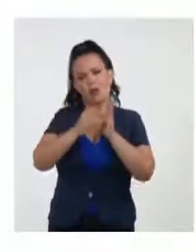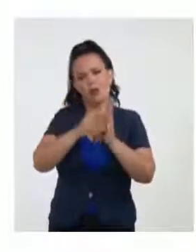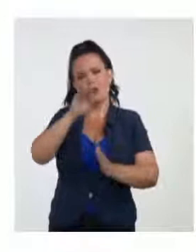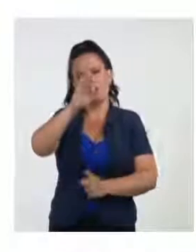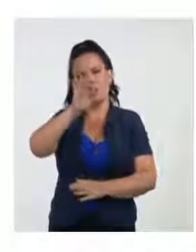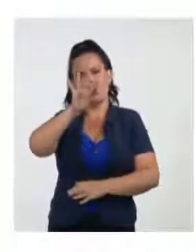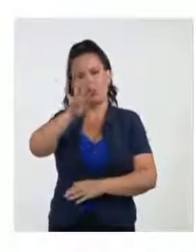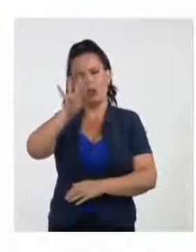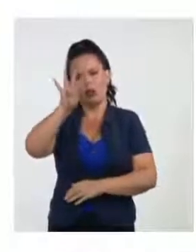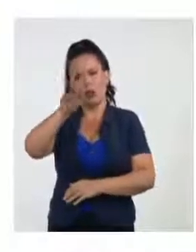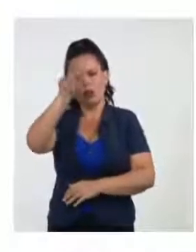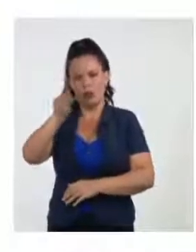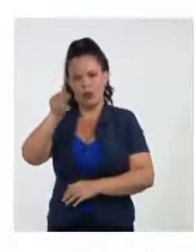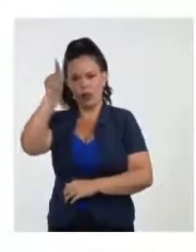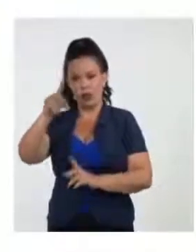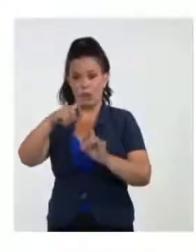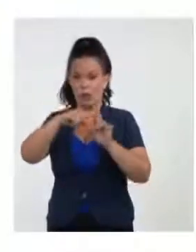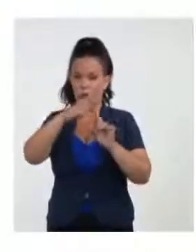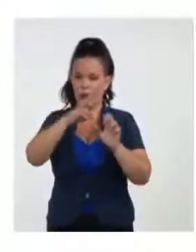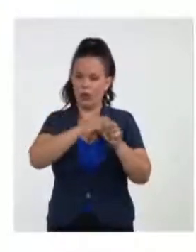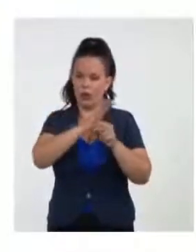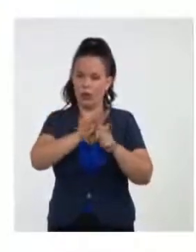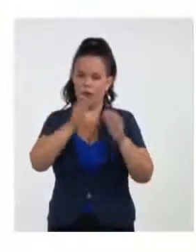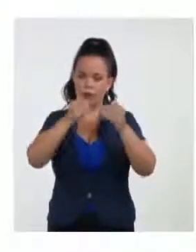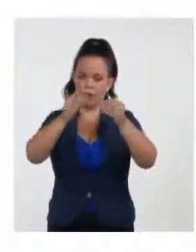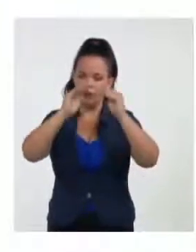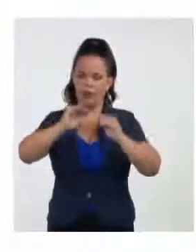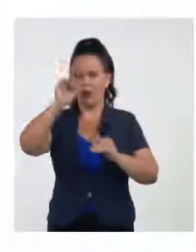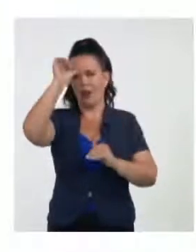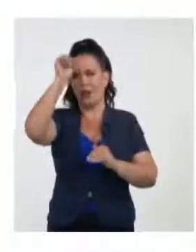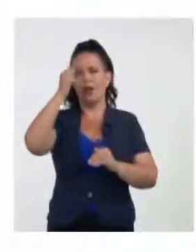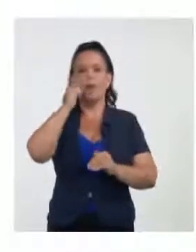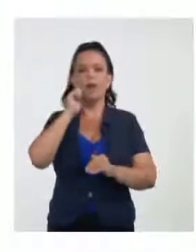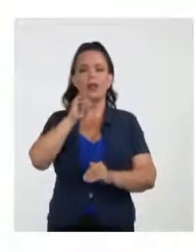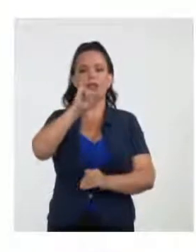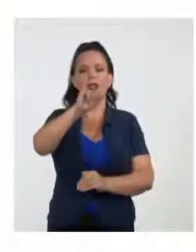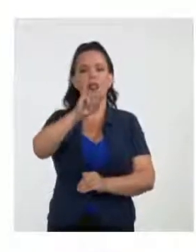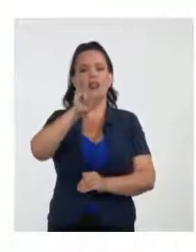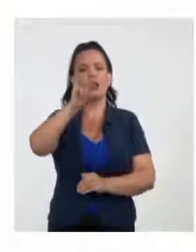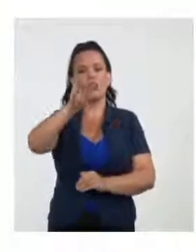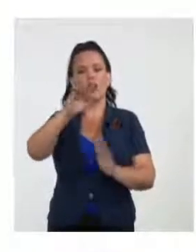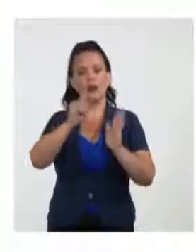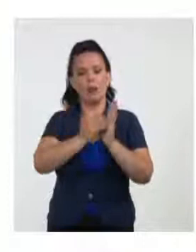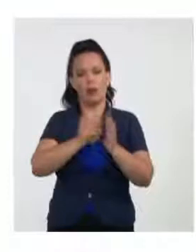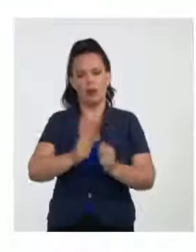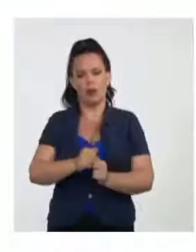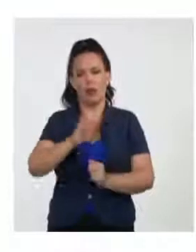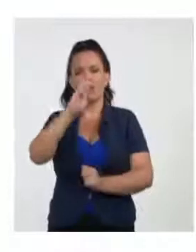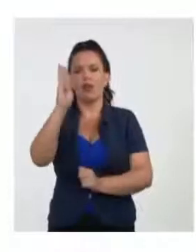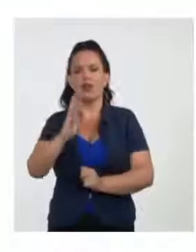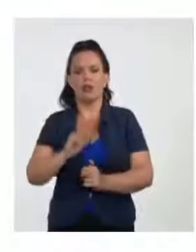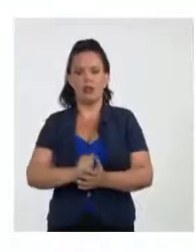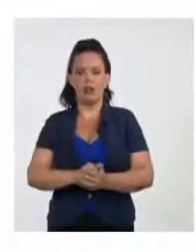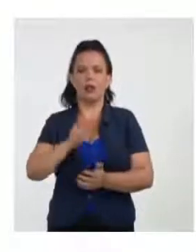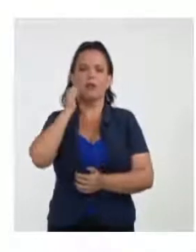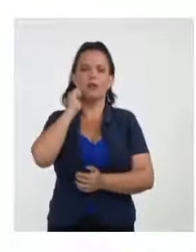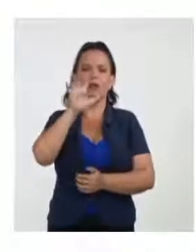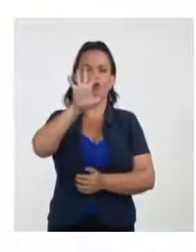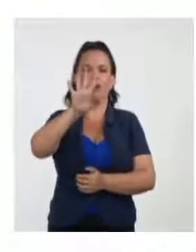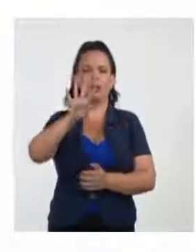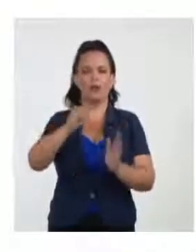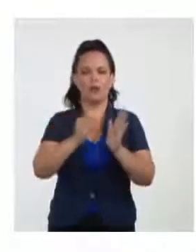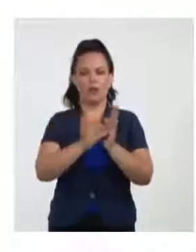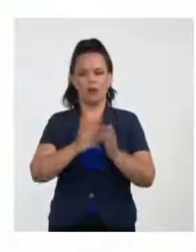71.844 personas. Le sigue la India con más de 69.000, Brasil con más de 54.000,